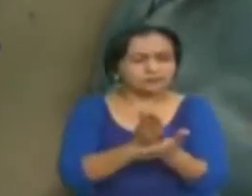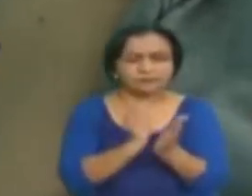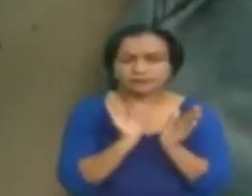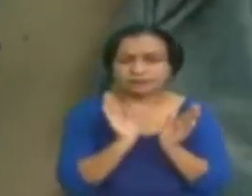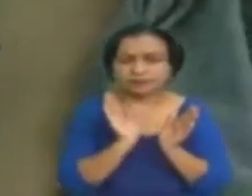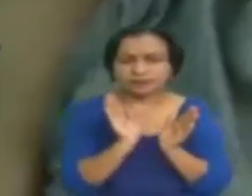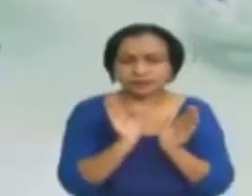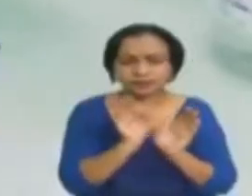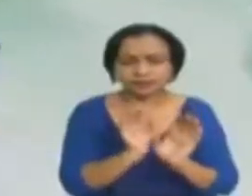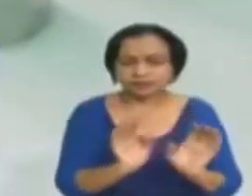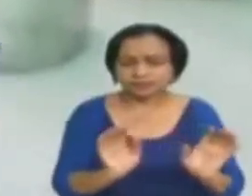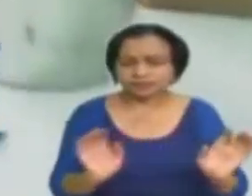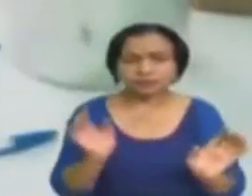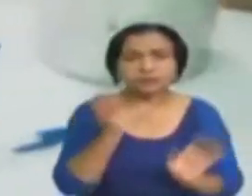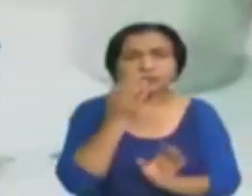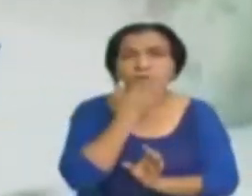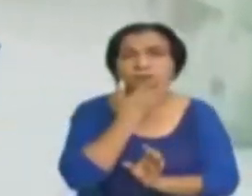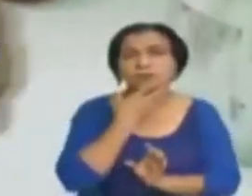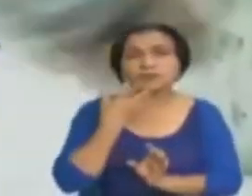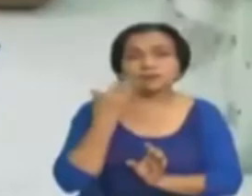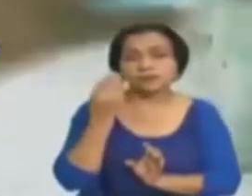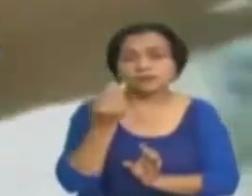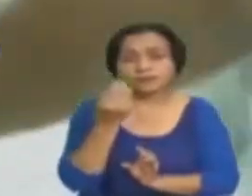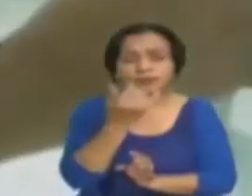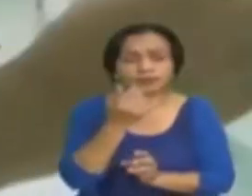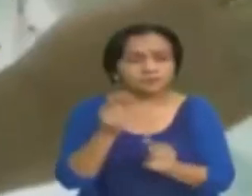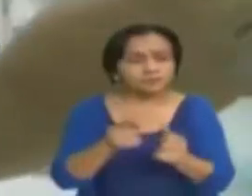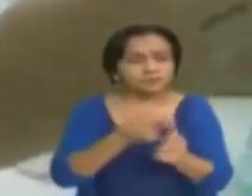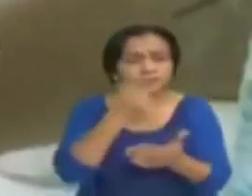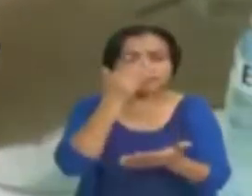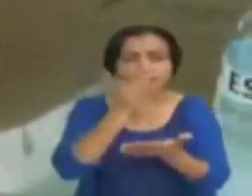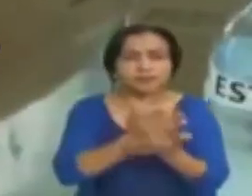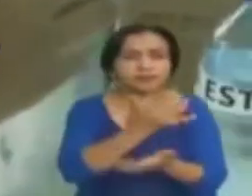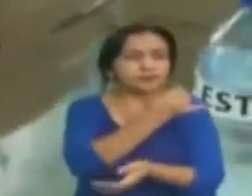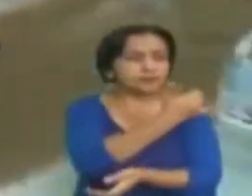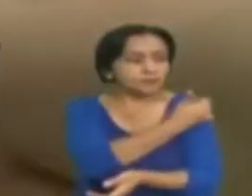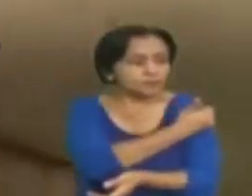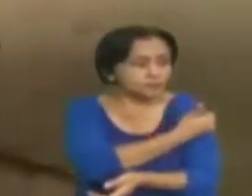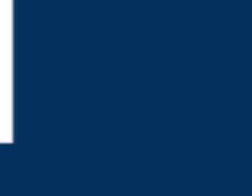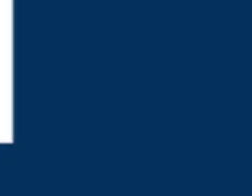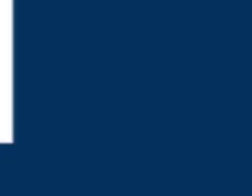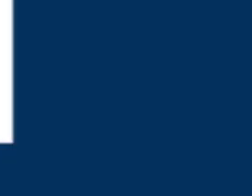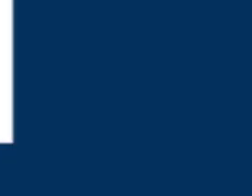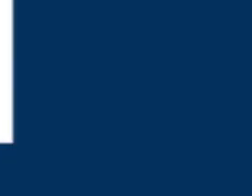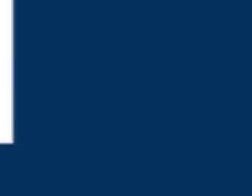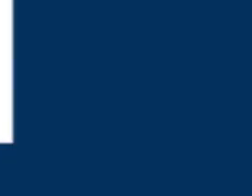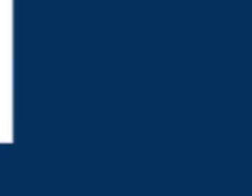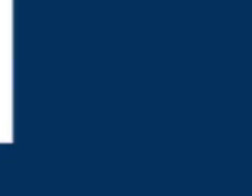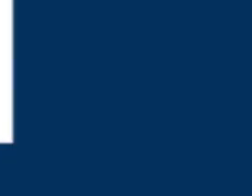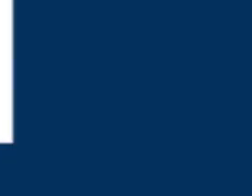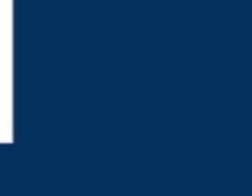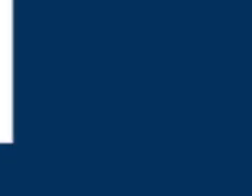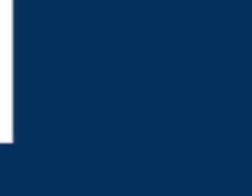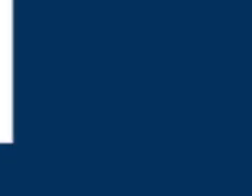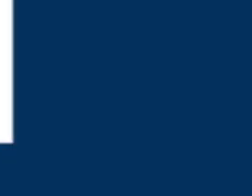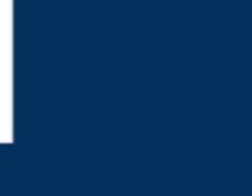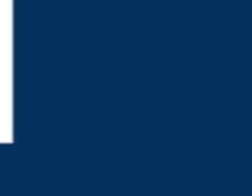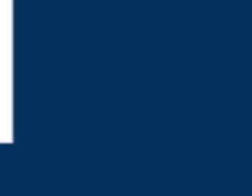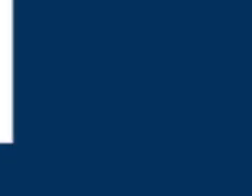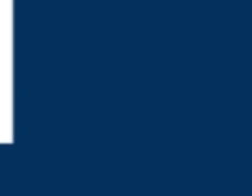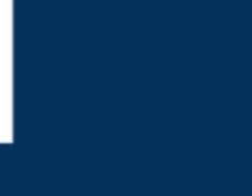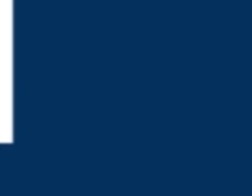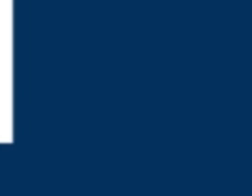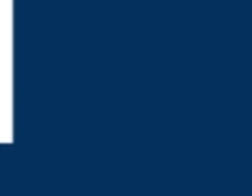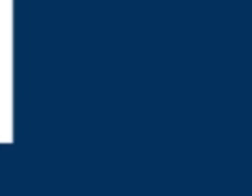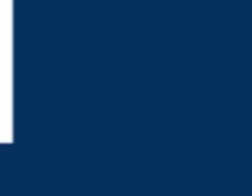en Managua, Hospital Manolo Morales, Policlínico Iraní, Hospital del Maestro en Diriamba,